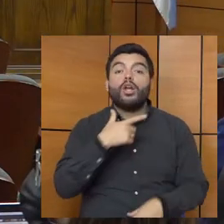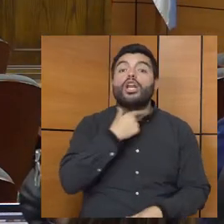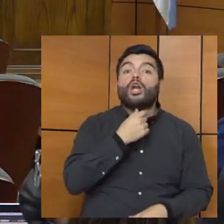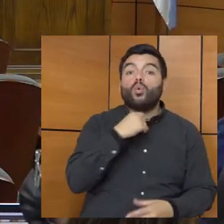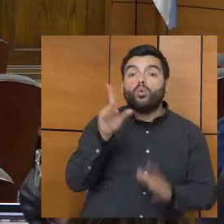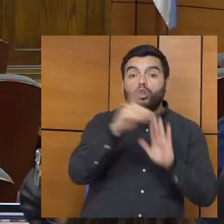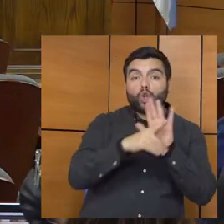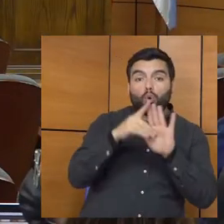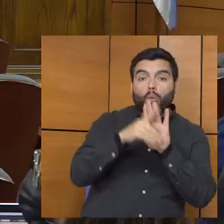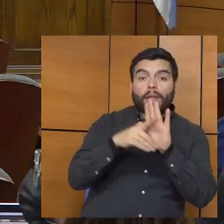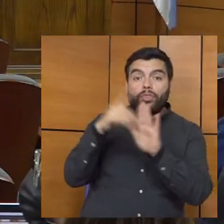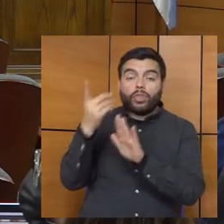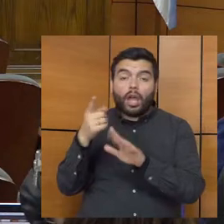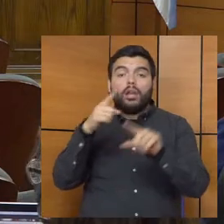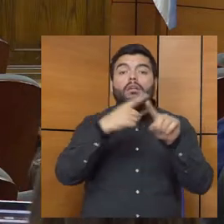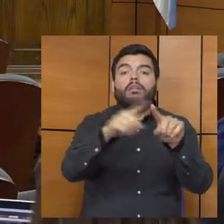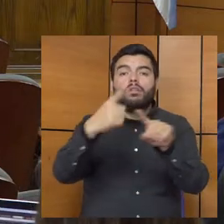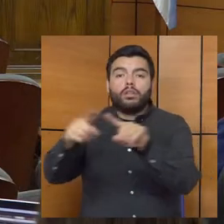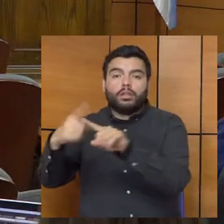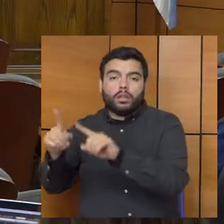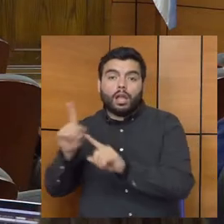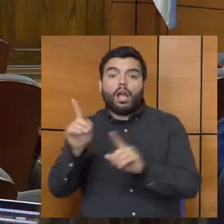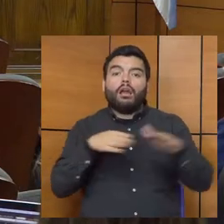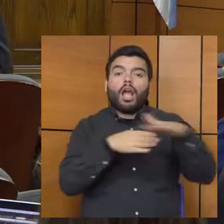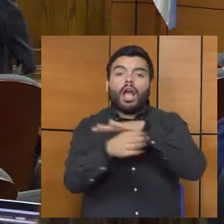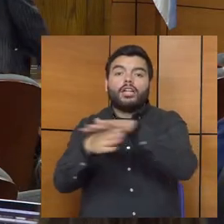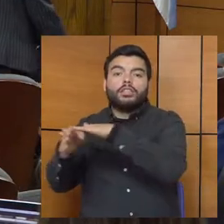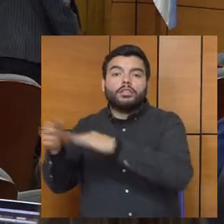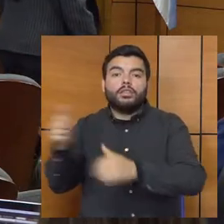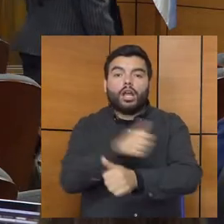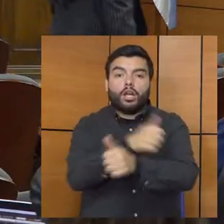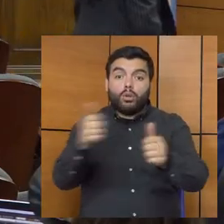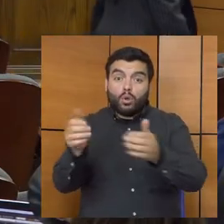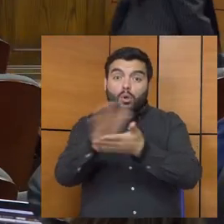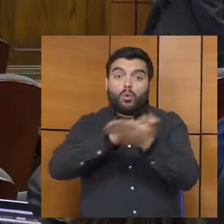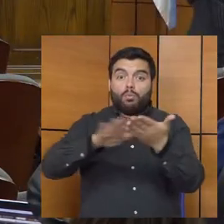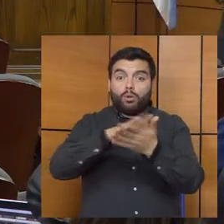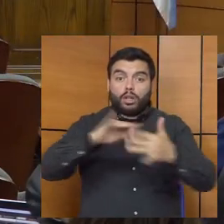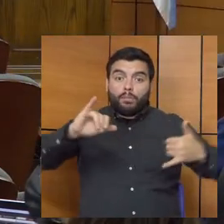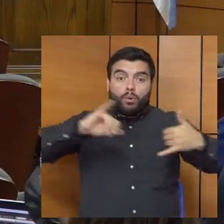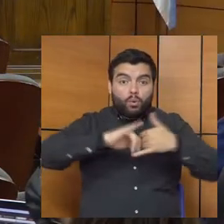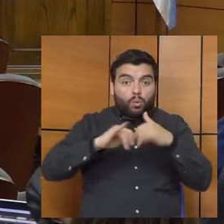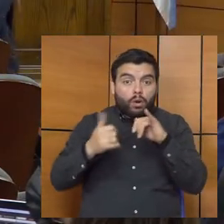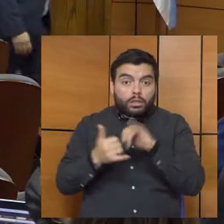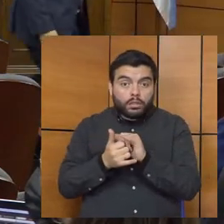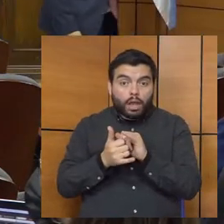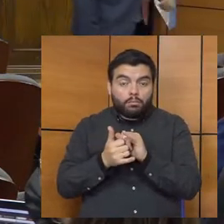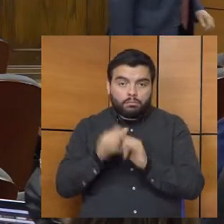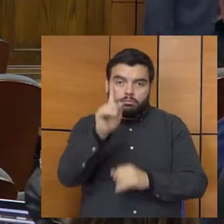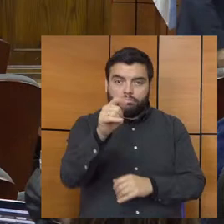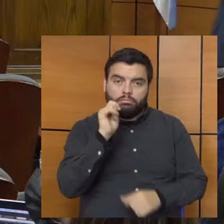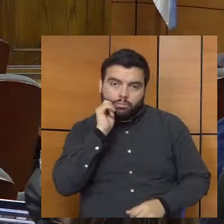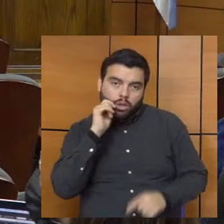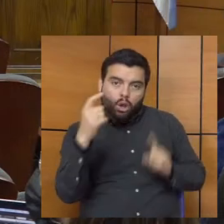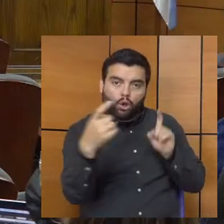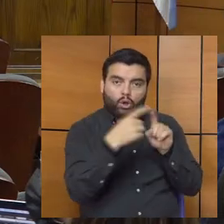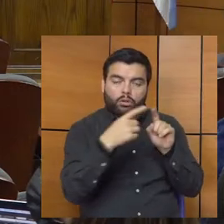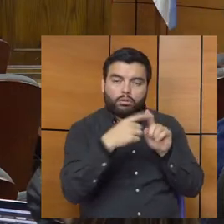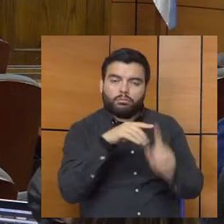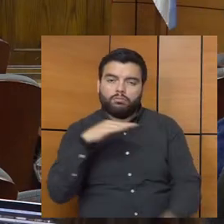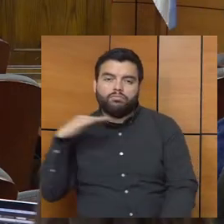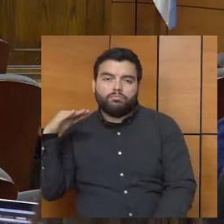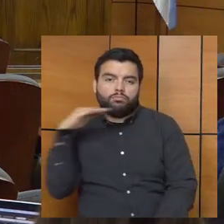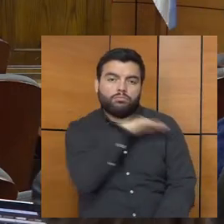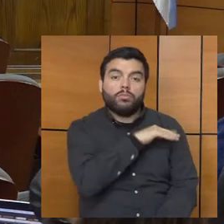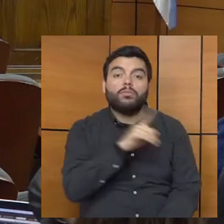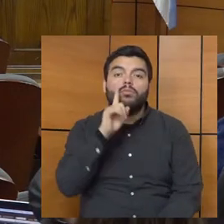documentales. Cada uno lo que prefiera lo tiene muy accesible, muy a la mano, ¿no? O el WhatsApp, que permite estar muy conectado fácilmente con